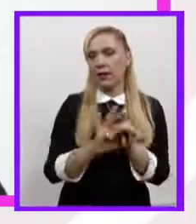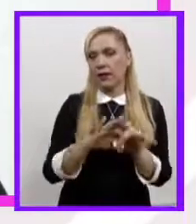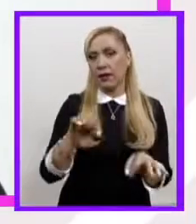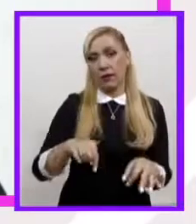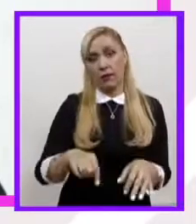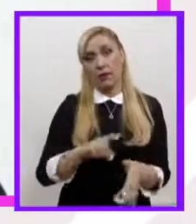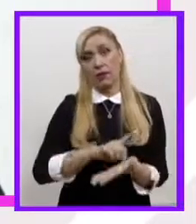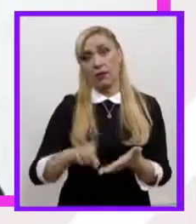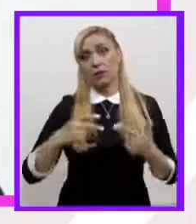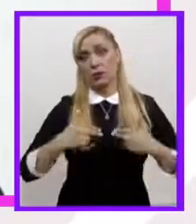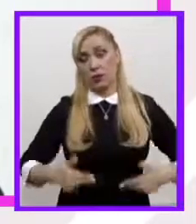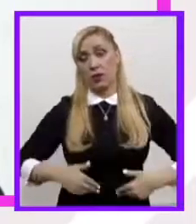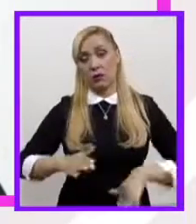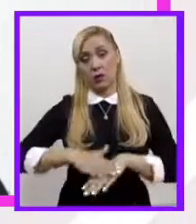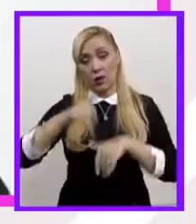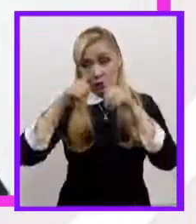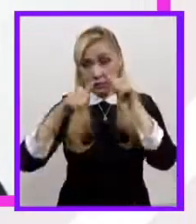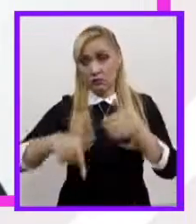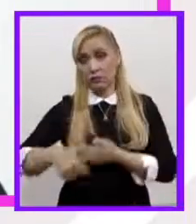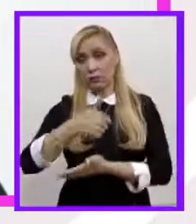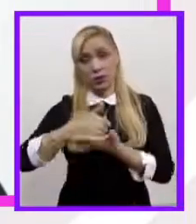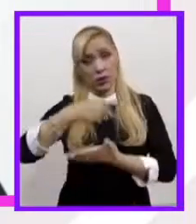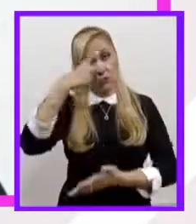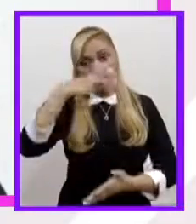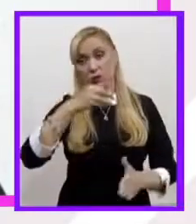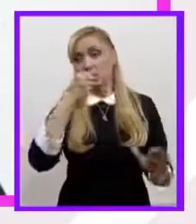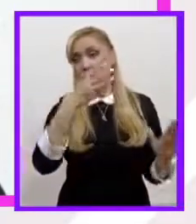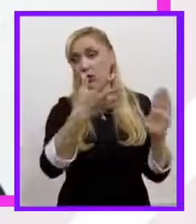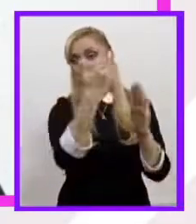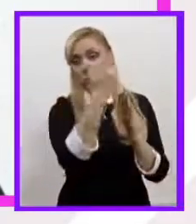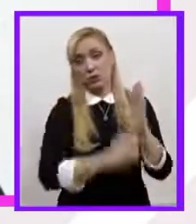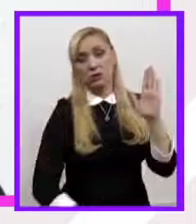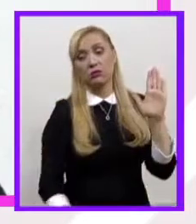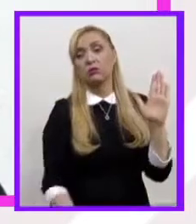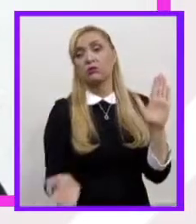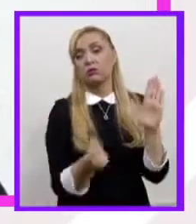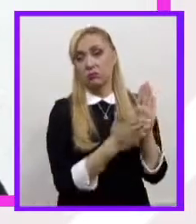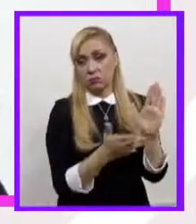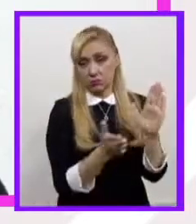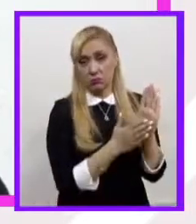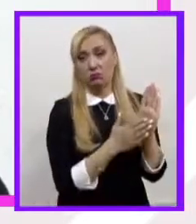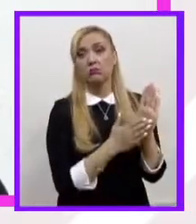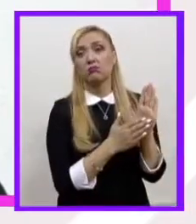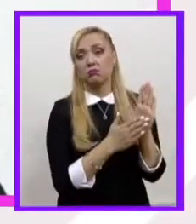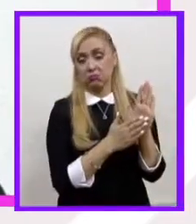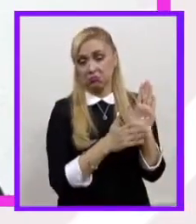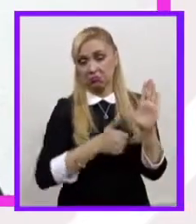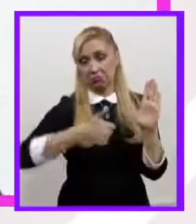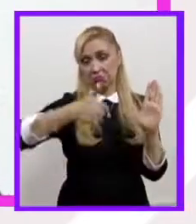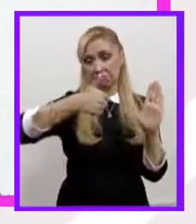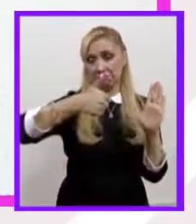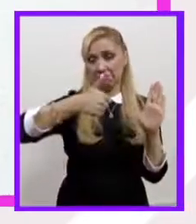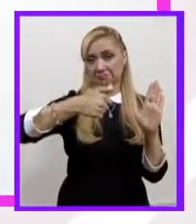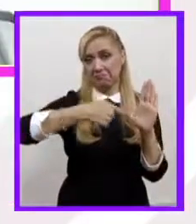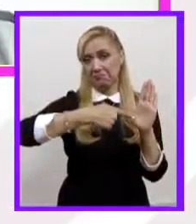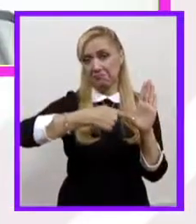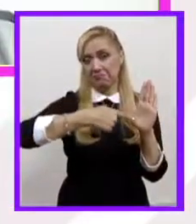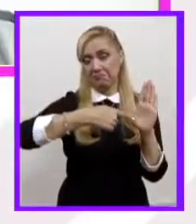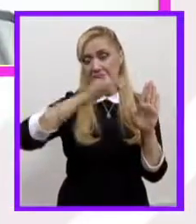materia de derechos humanos en nuestro país. Esa Carta de Derechos yo creo que es lo que, a lo que mejor calificación le podemos